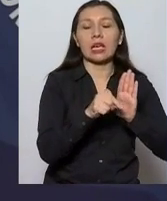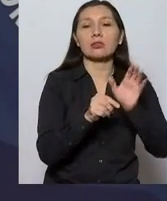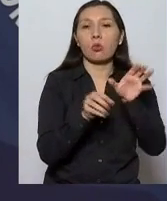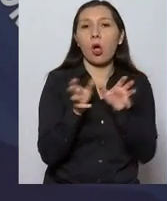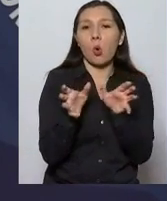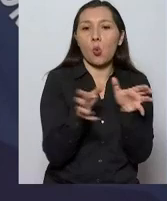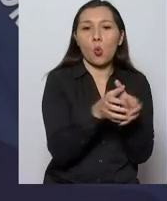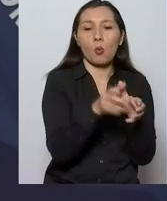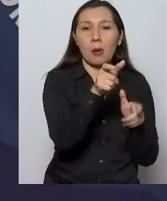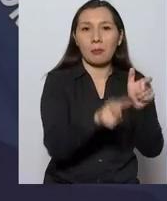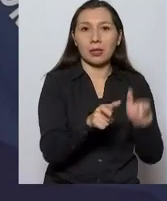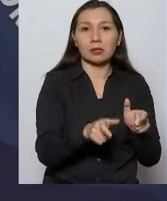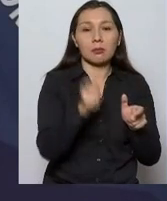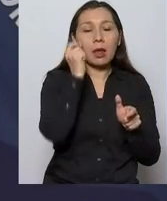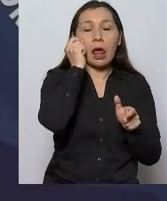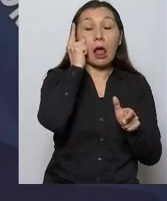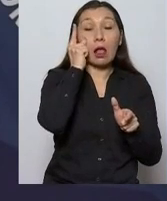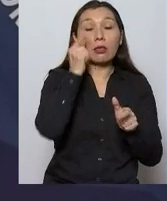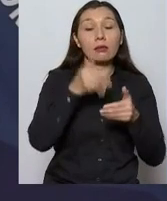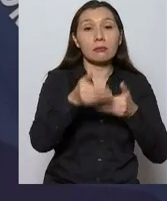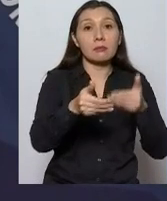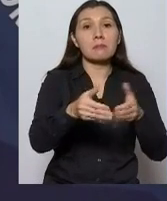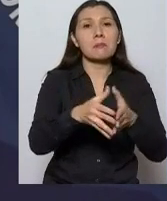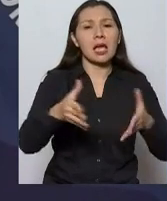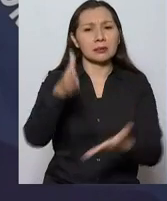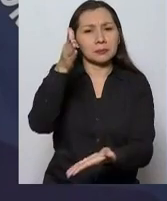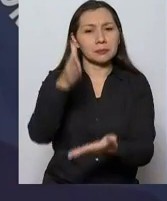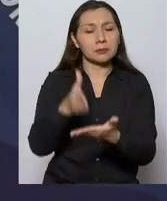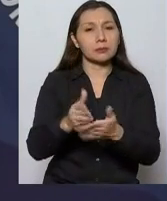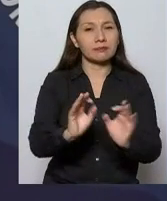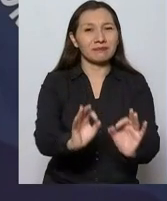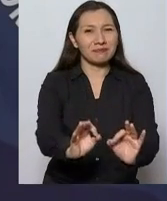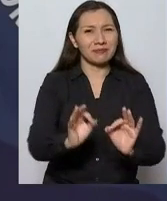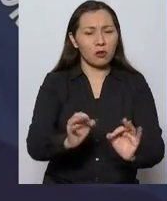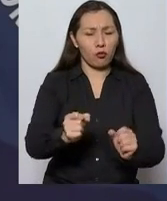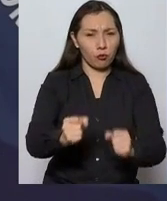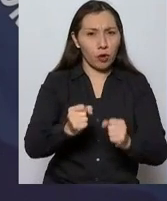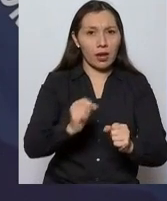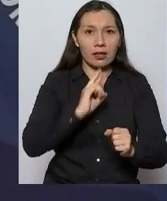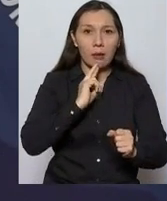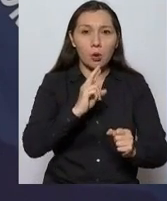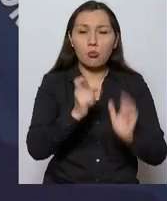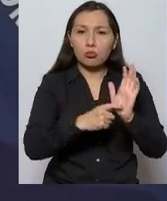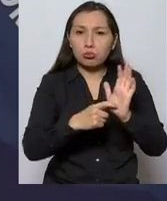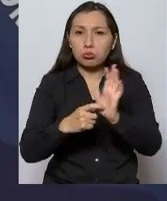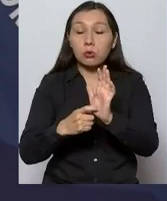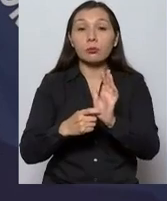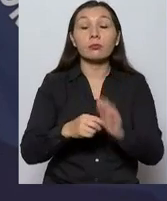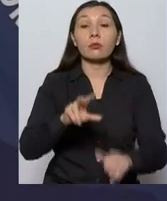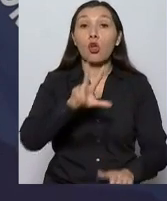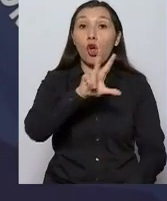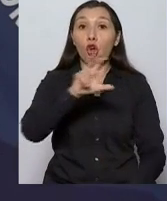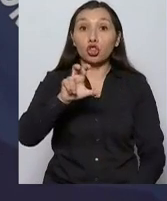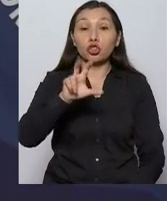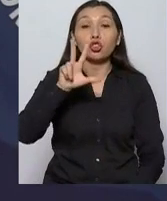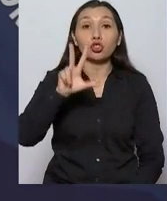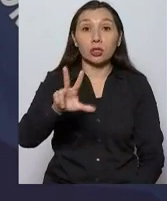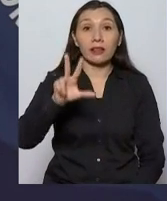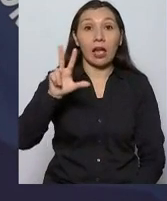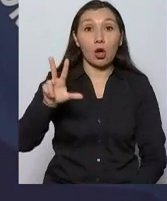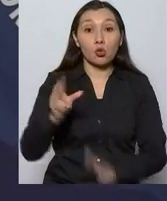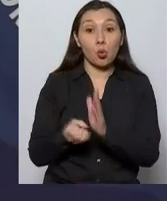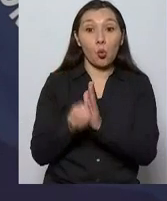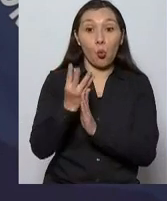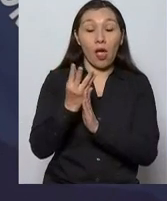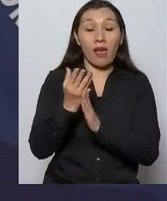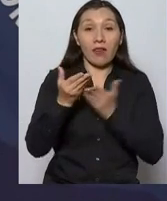columna para irnos al escenario más estricto o ácido. Entonces, insisto, de los 888